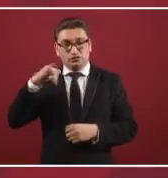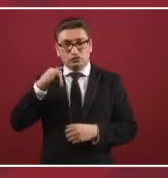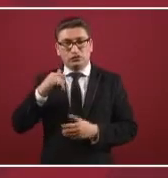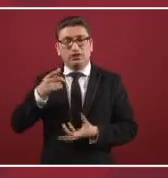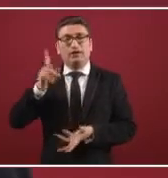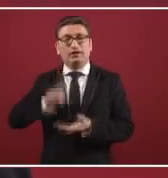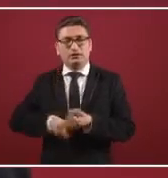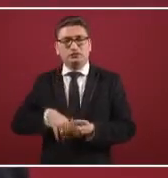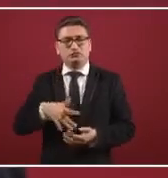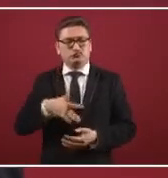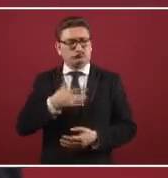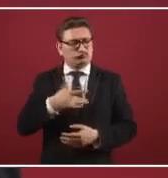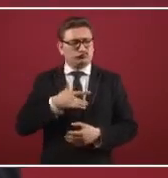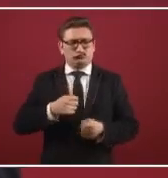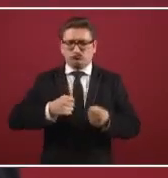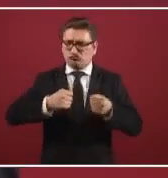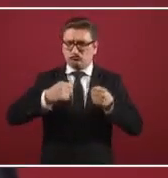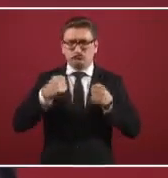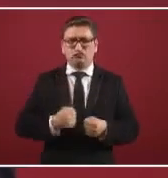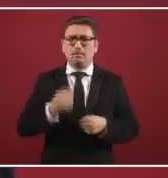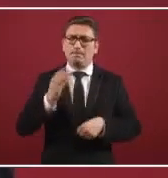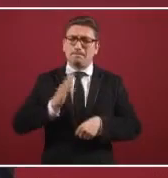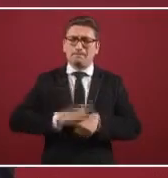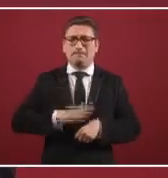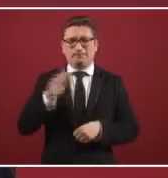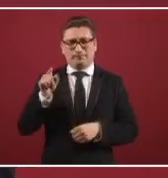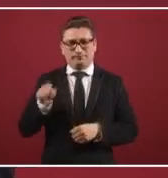seguros del país